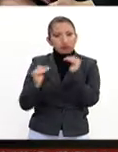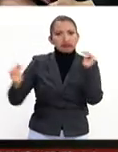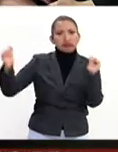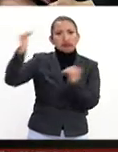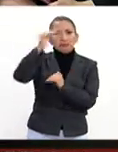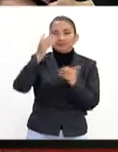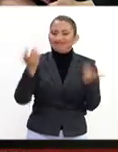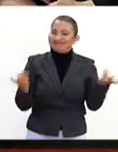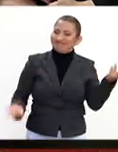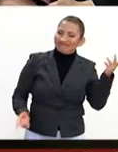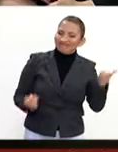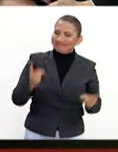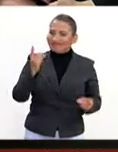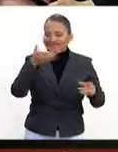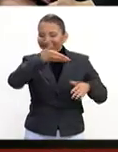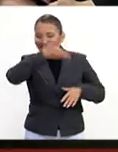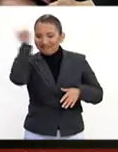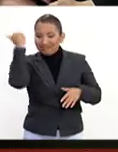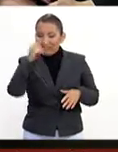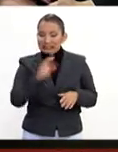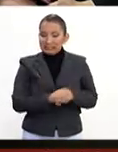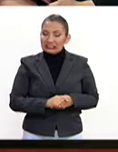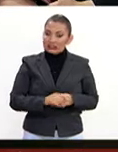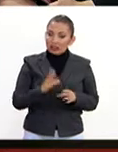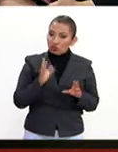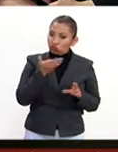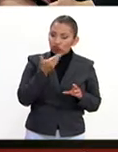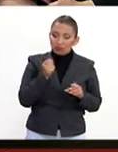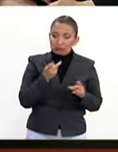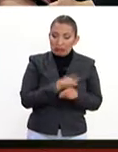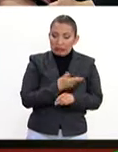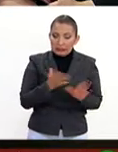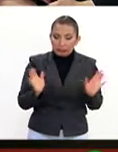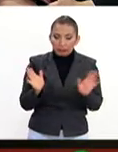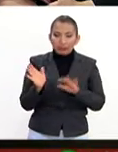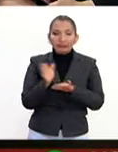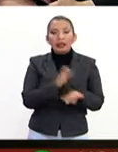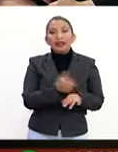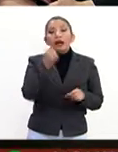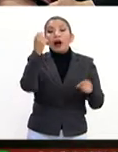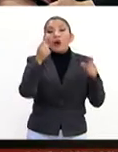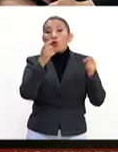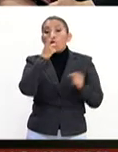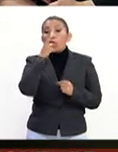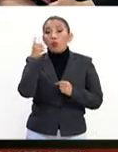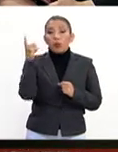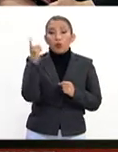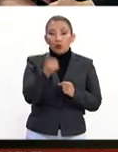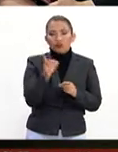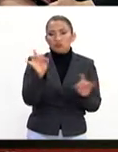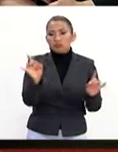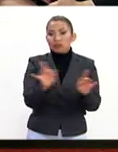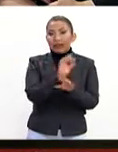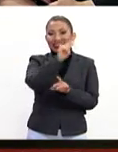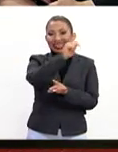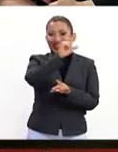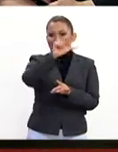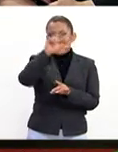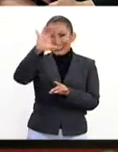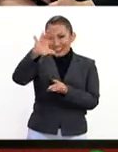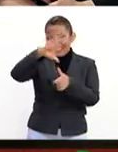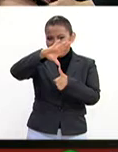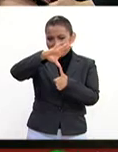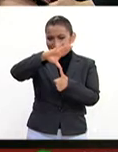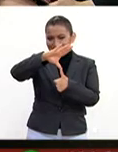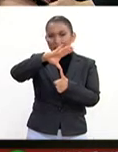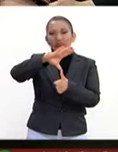es un escenario completamente incierto y algunos dicen que en el caso del Tratado de Libre Comercio de América